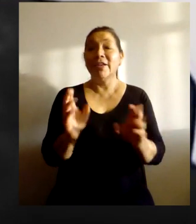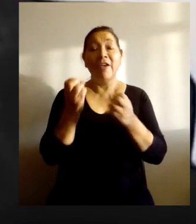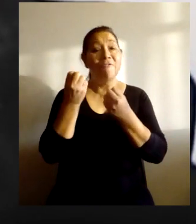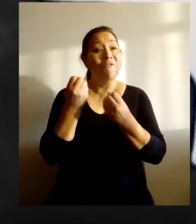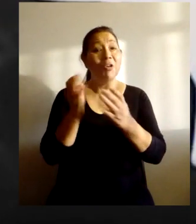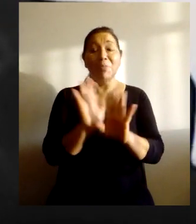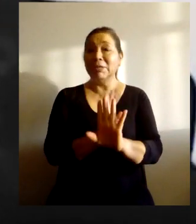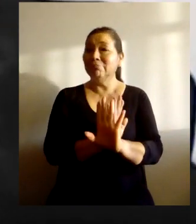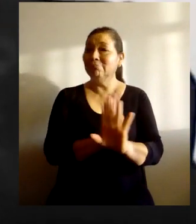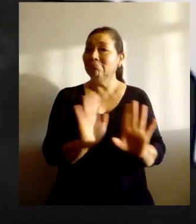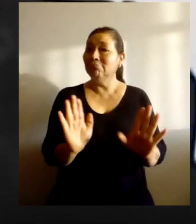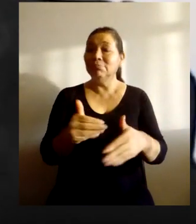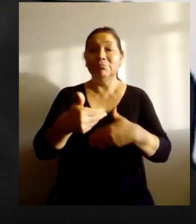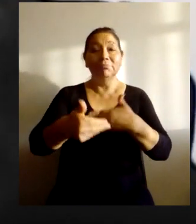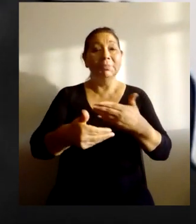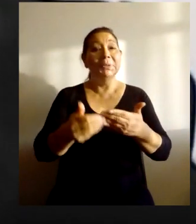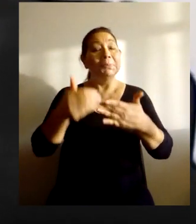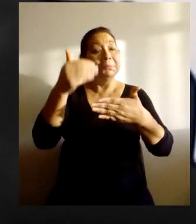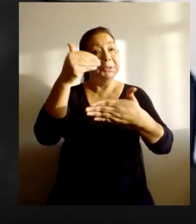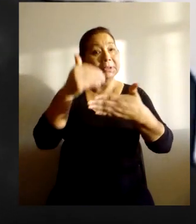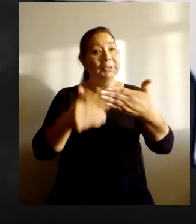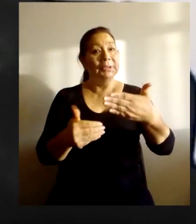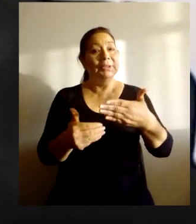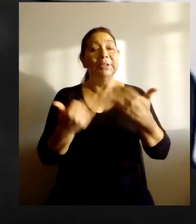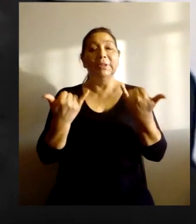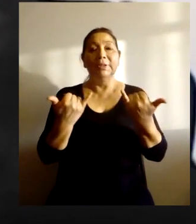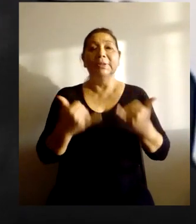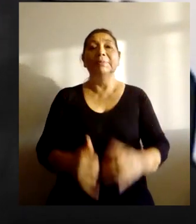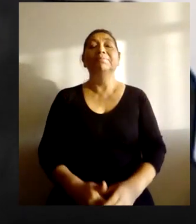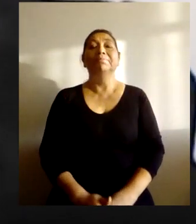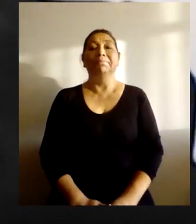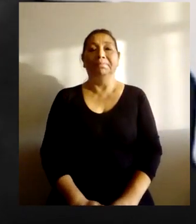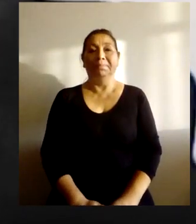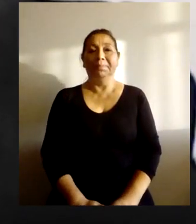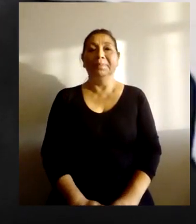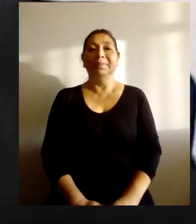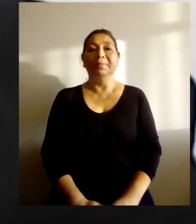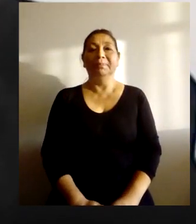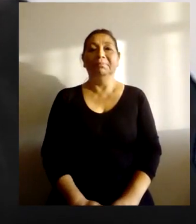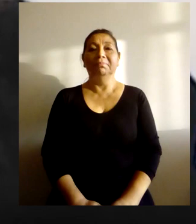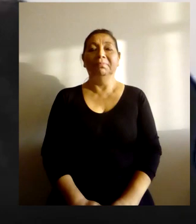más informes orales en las demás causas programadas para la presente fecha.